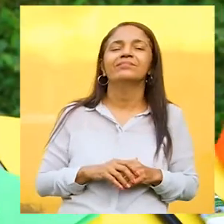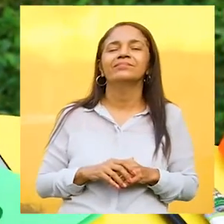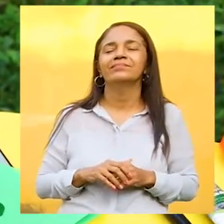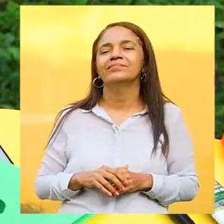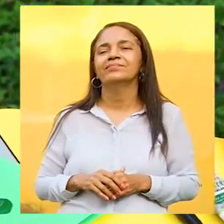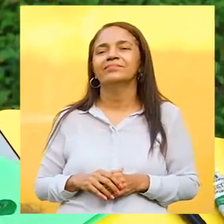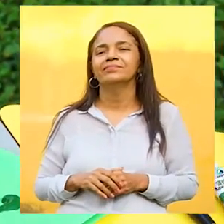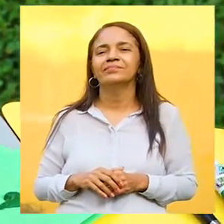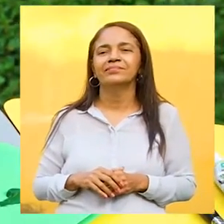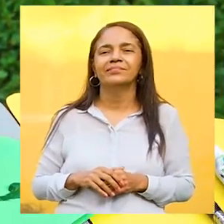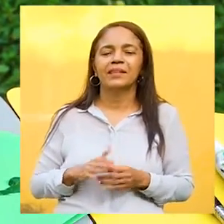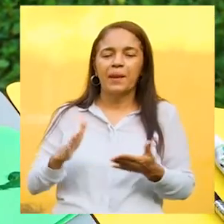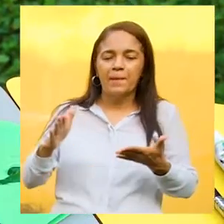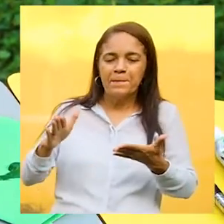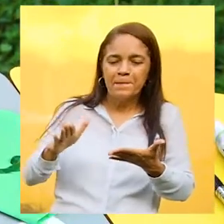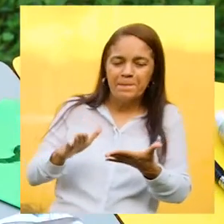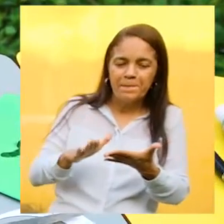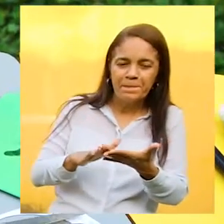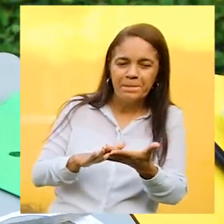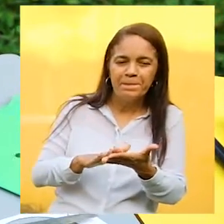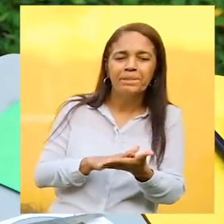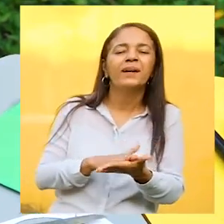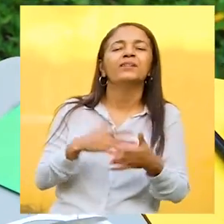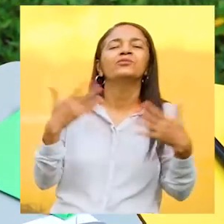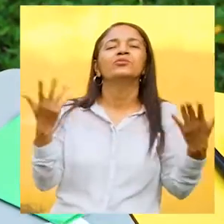para poderlo pegar en nuestros palitos.